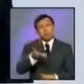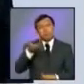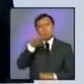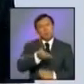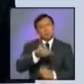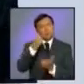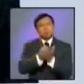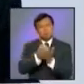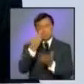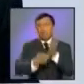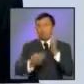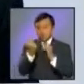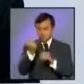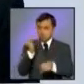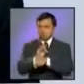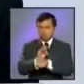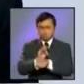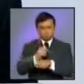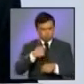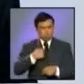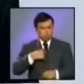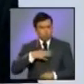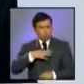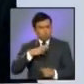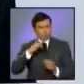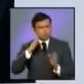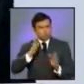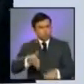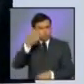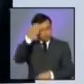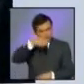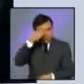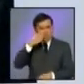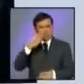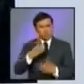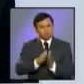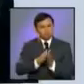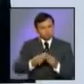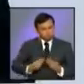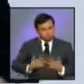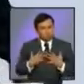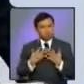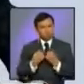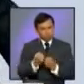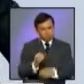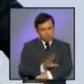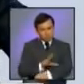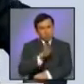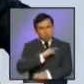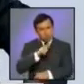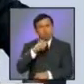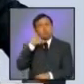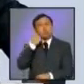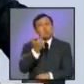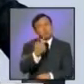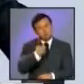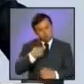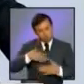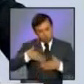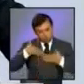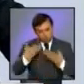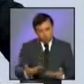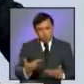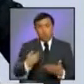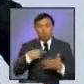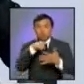expuesto ahorita que tenía a millones de mexicanos viéndolo que no haya expuesto lo que pasó con Televisa Peña